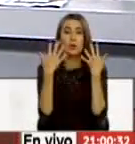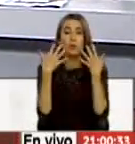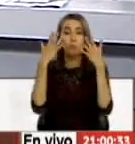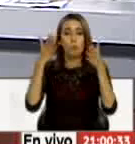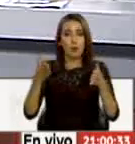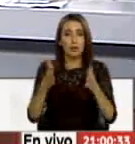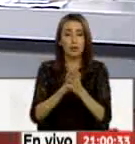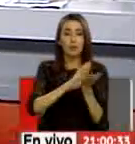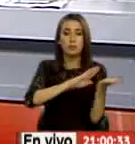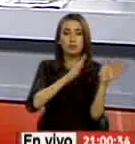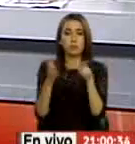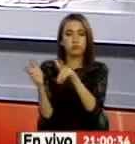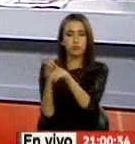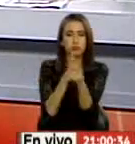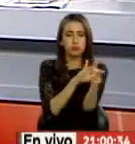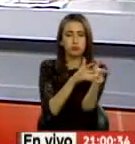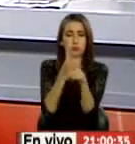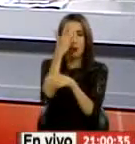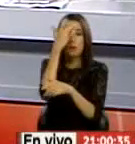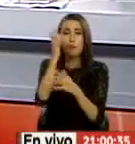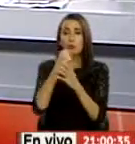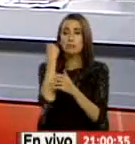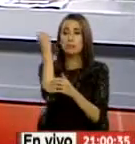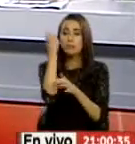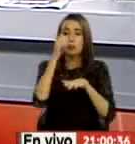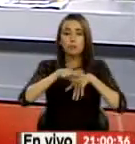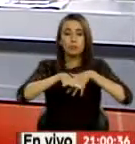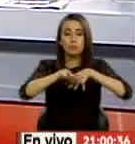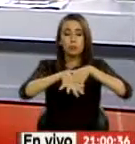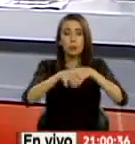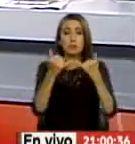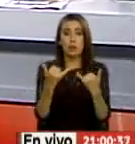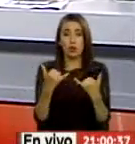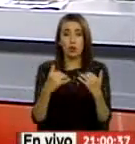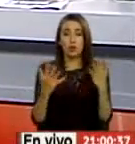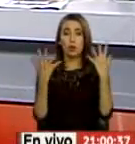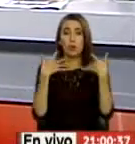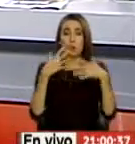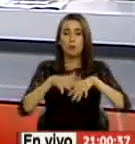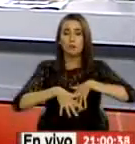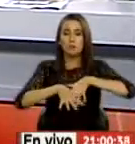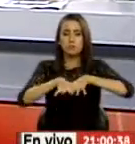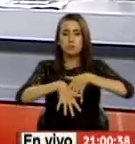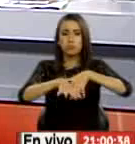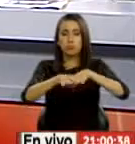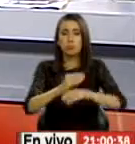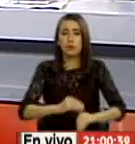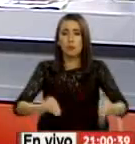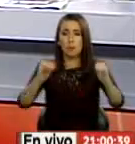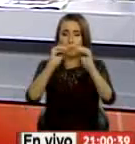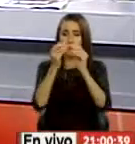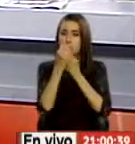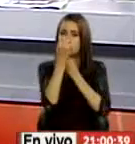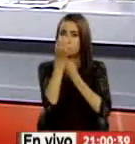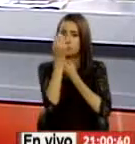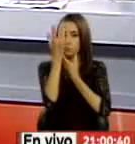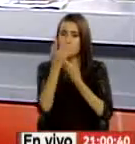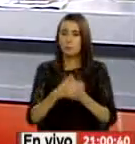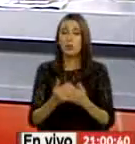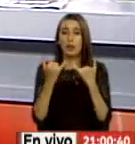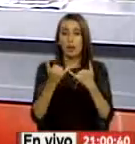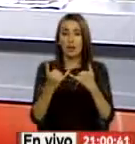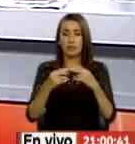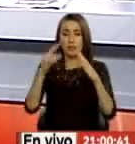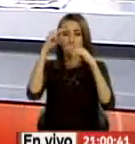sus derechos laborales. Ese día fue recordado en el puerto principal con una marcha de la que le ofreceremos detalles más adelante. Aquí